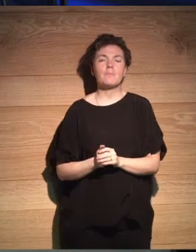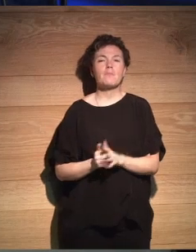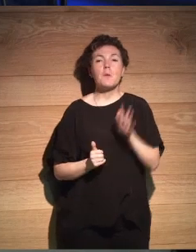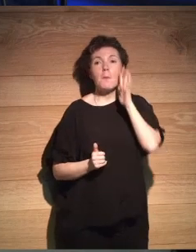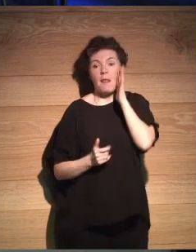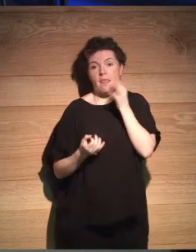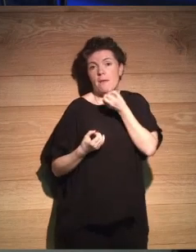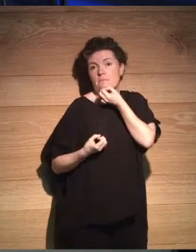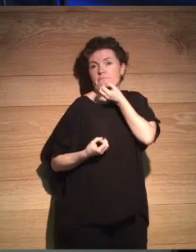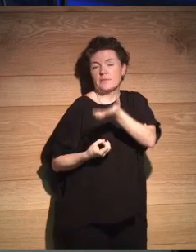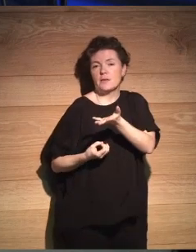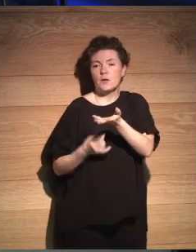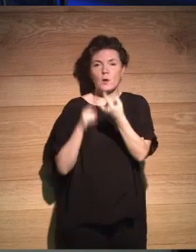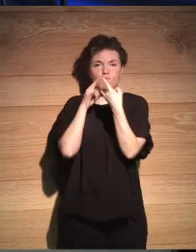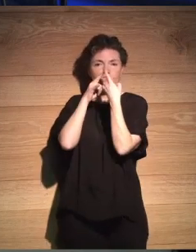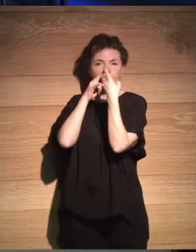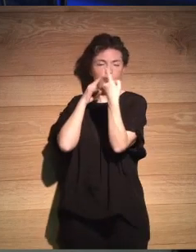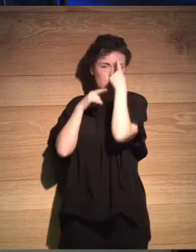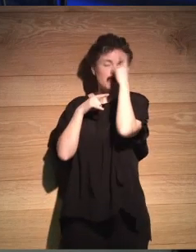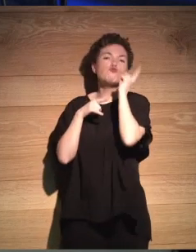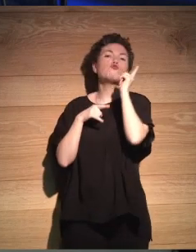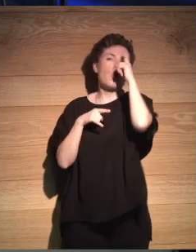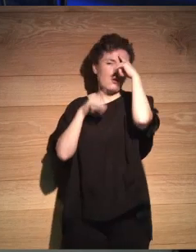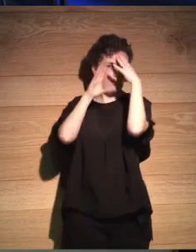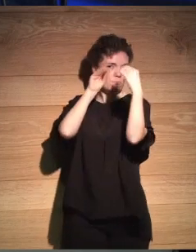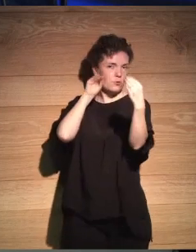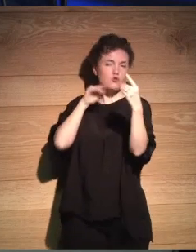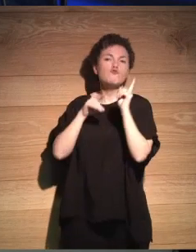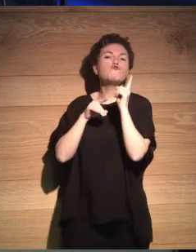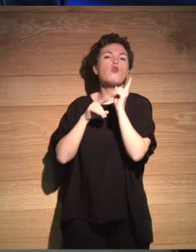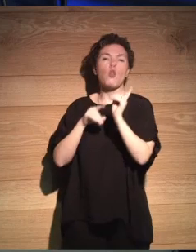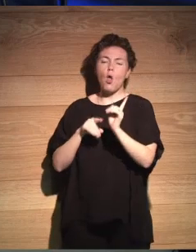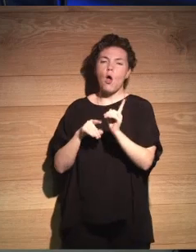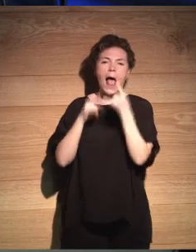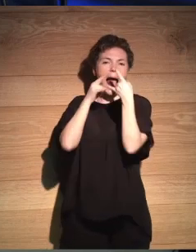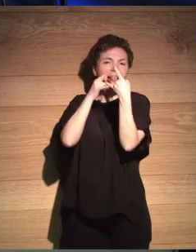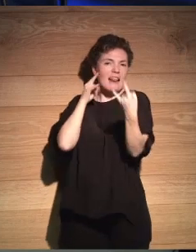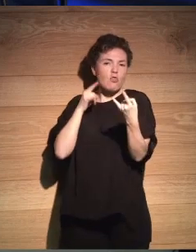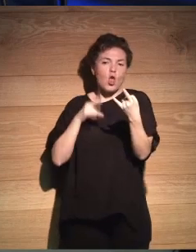creo que hay que decirlo, no fue una atracción puramente intelectual, fue una atracción la que